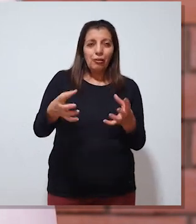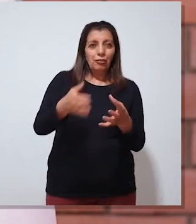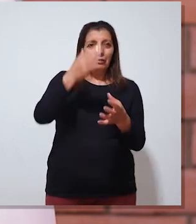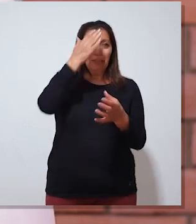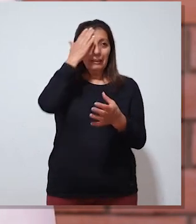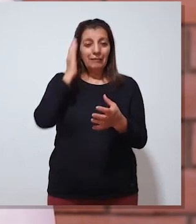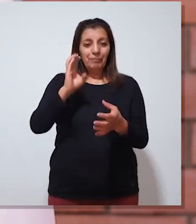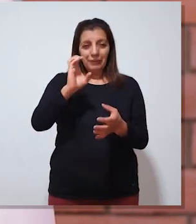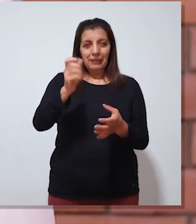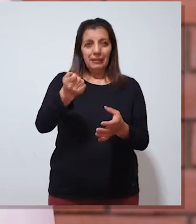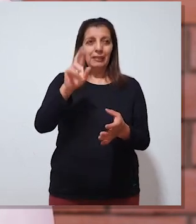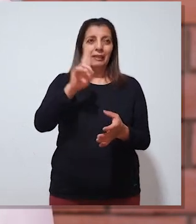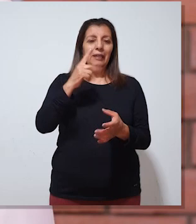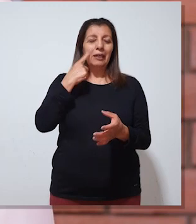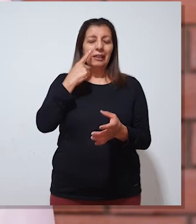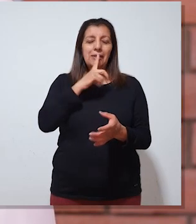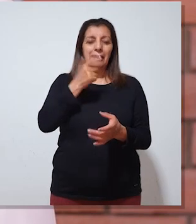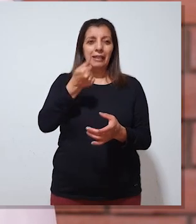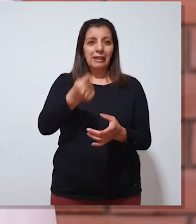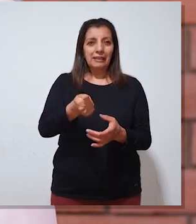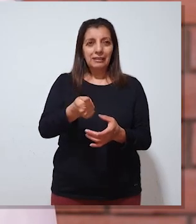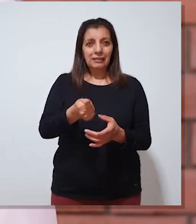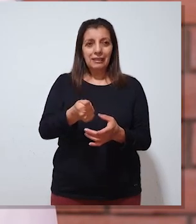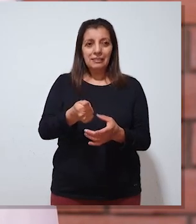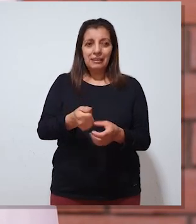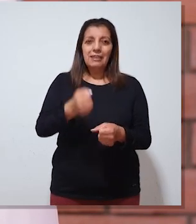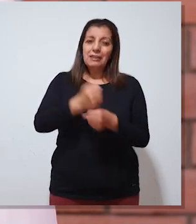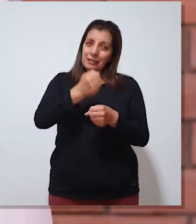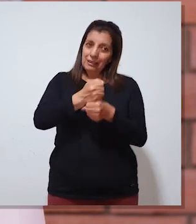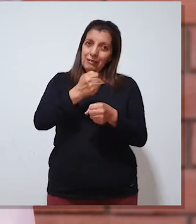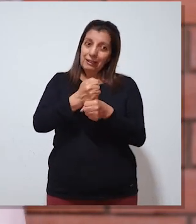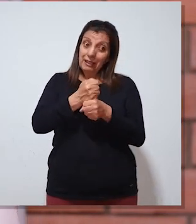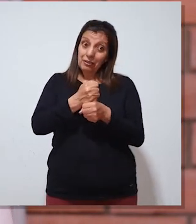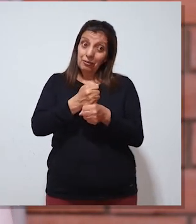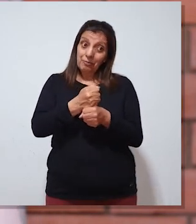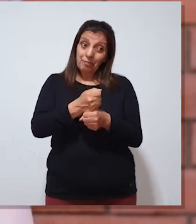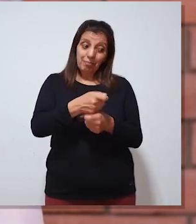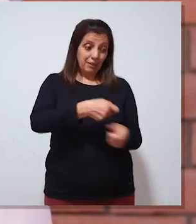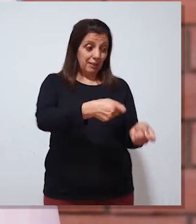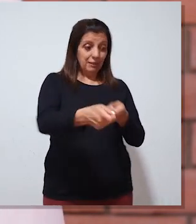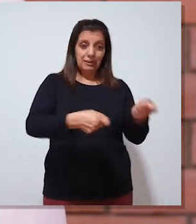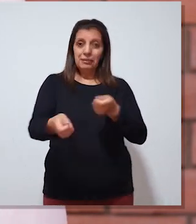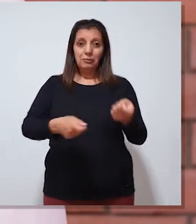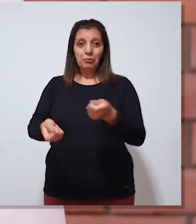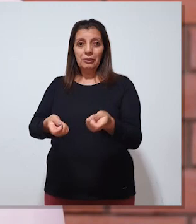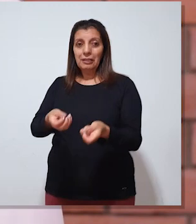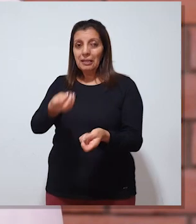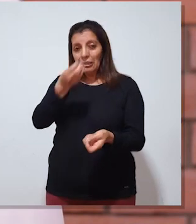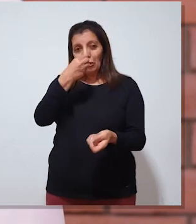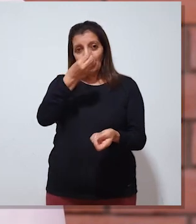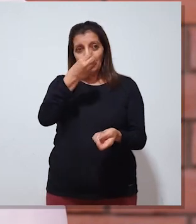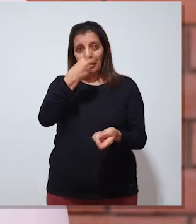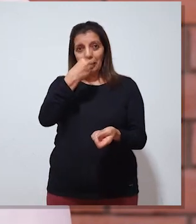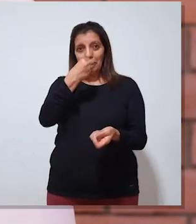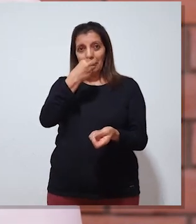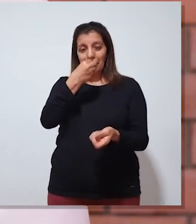parroquiales, haciéndose el servicio de tomar la posta en la distribución de alimentos y la